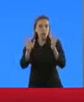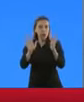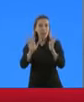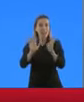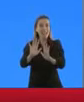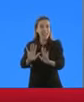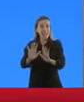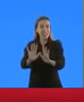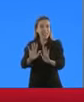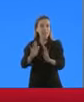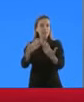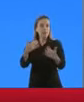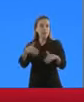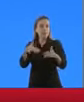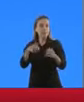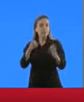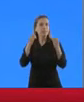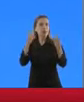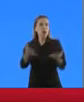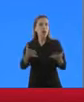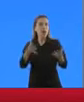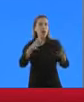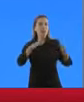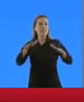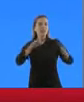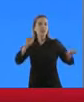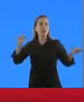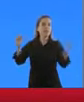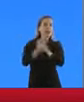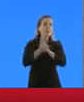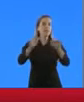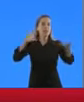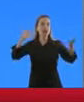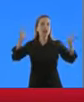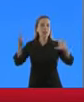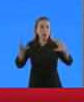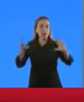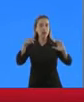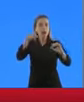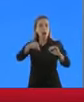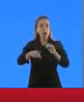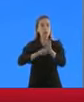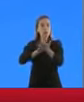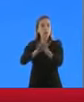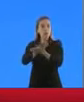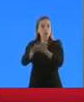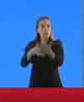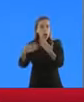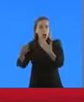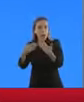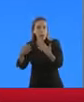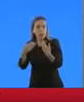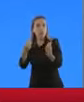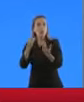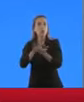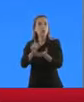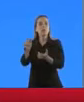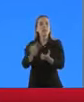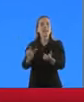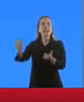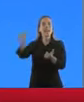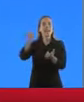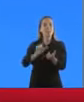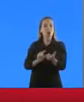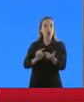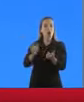con abuelos olvidados y con una situación muy delicada para el gobierno, Massa armando una bomba de tiempo.